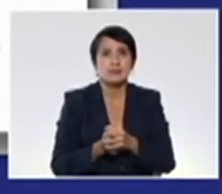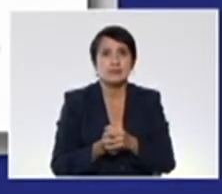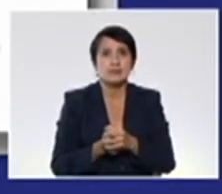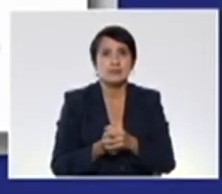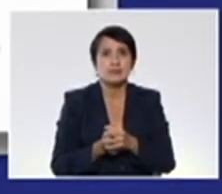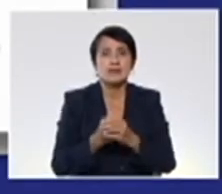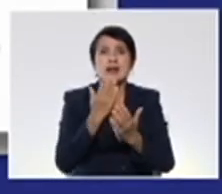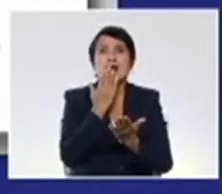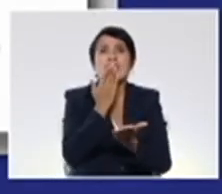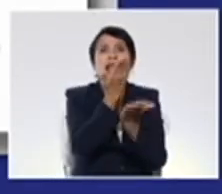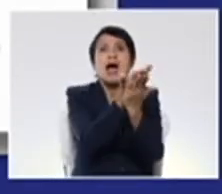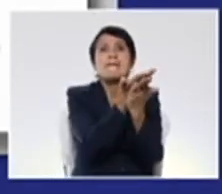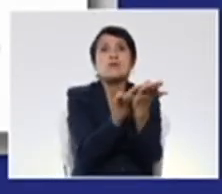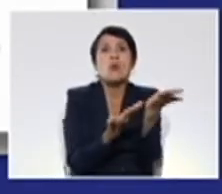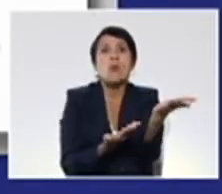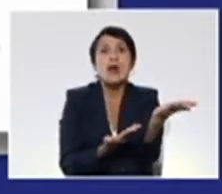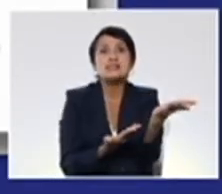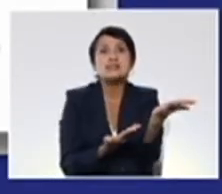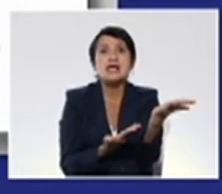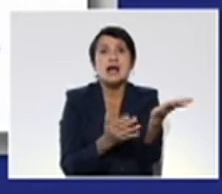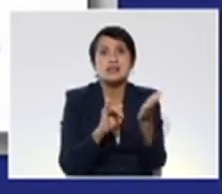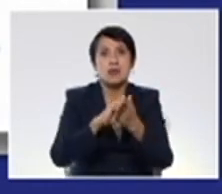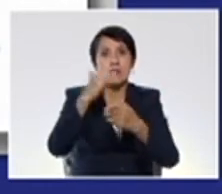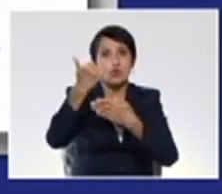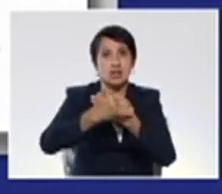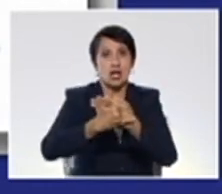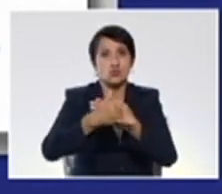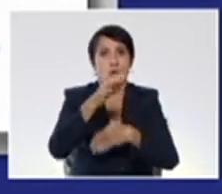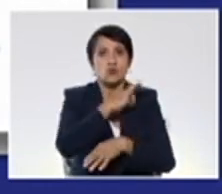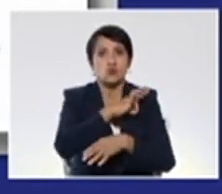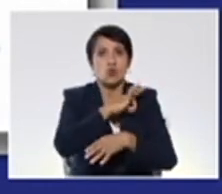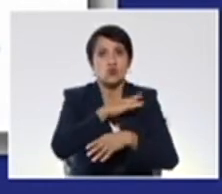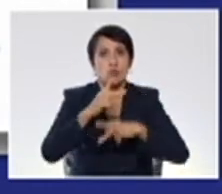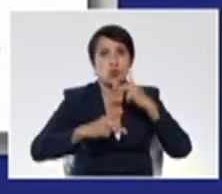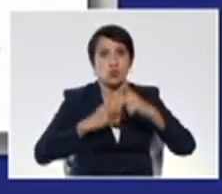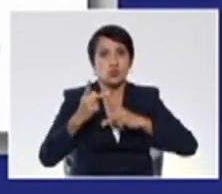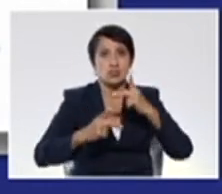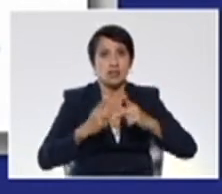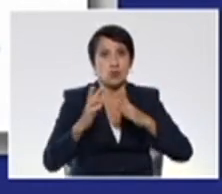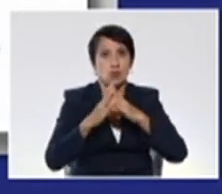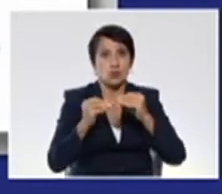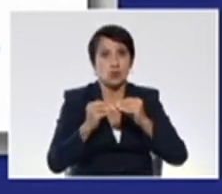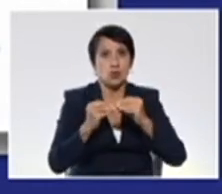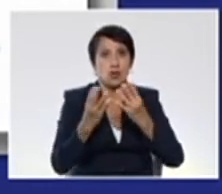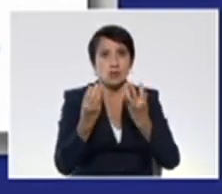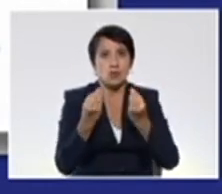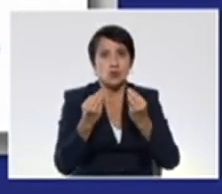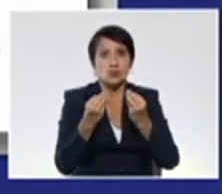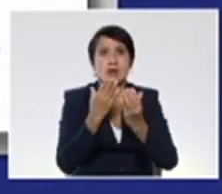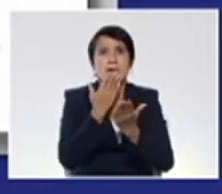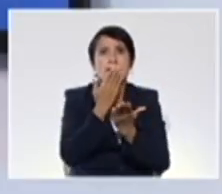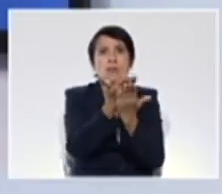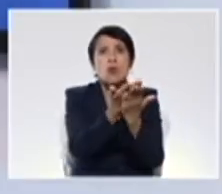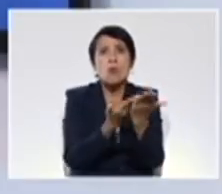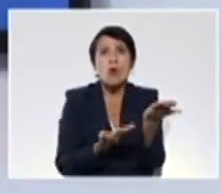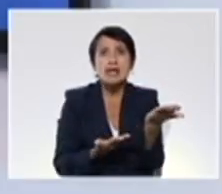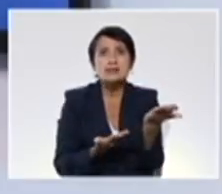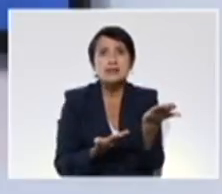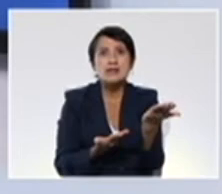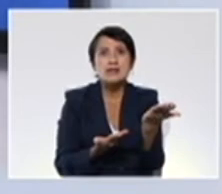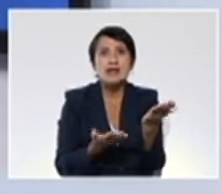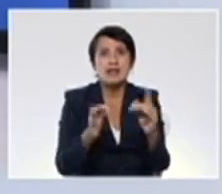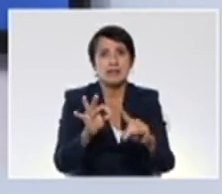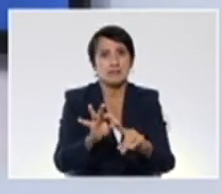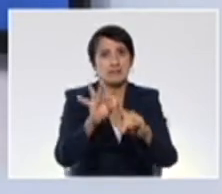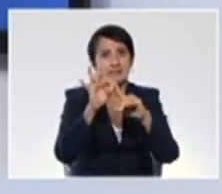La propuesta de proyectos socioproductivos, fíjense, hay una infinidad de propuestas desde las